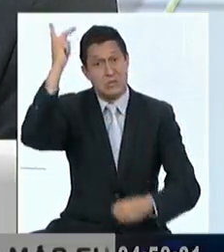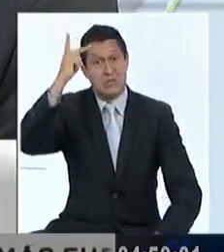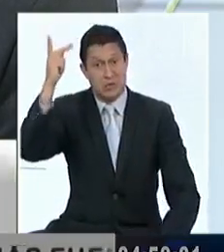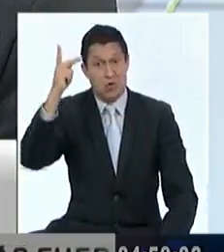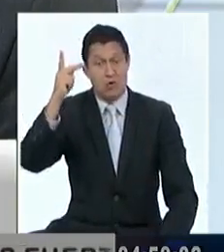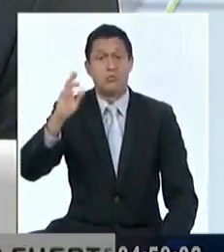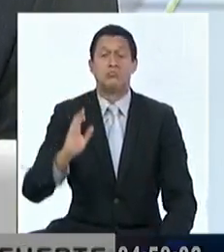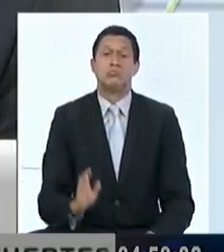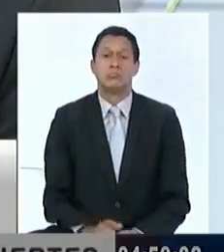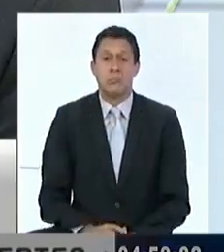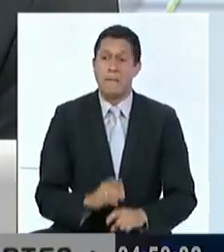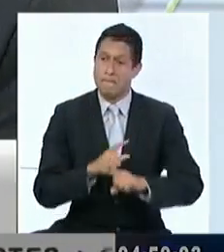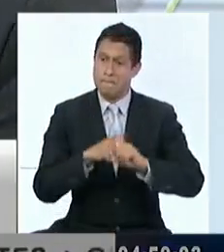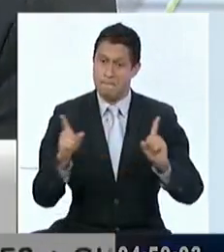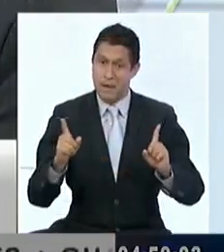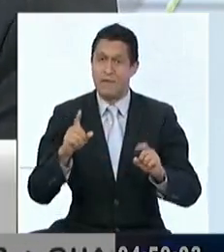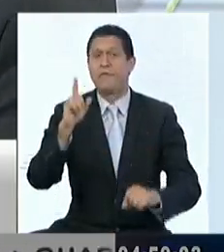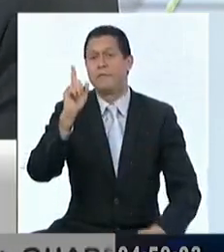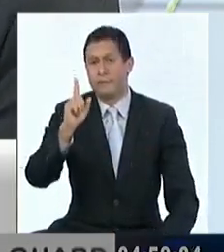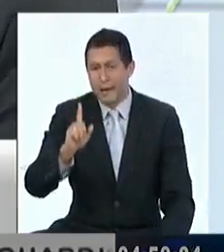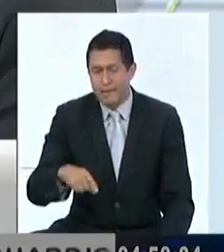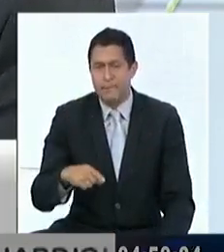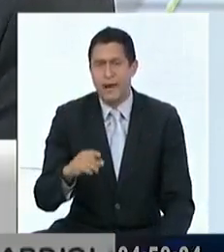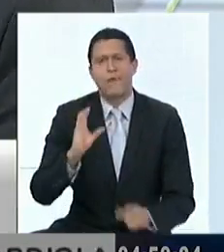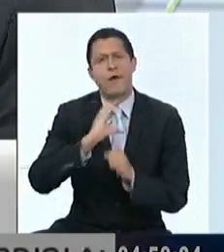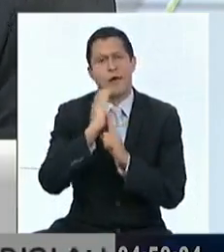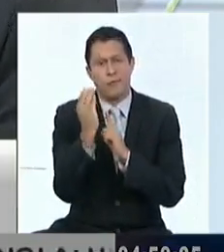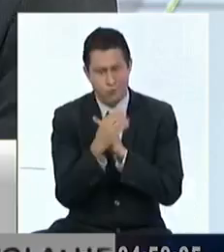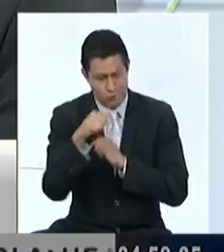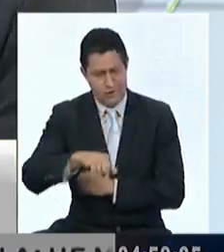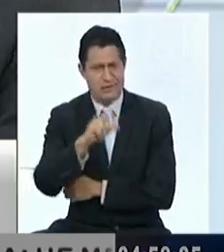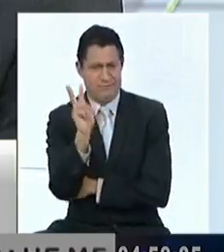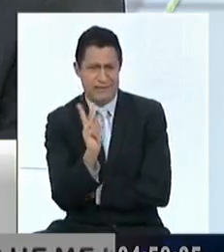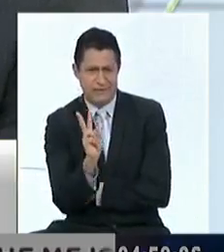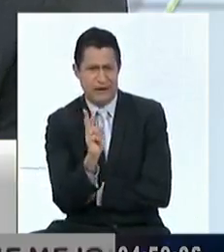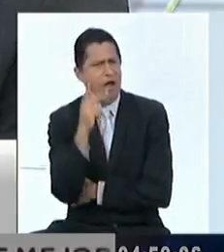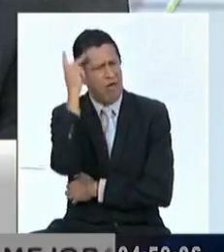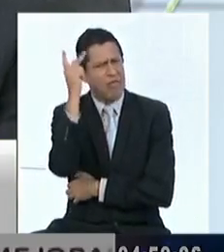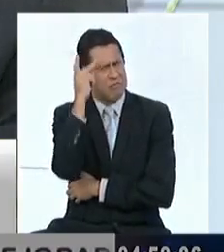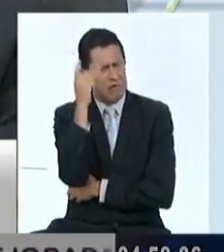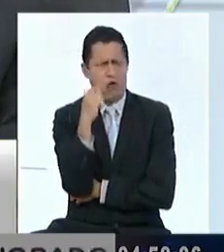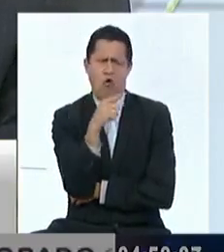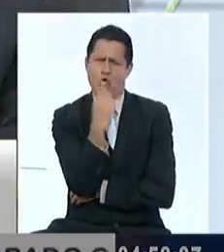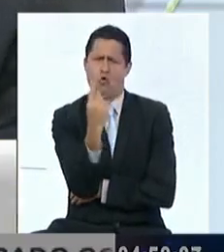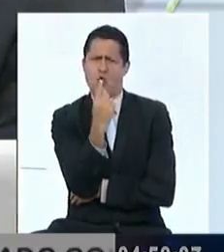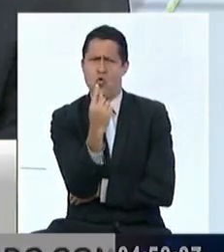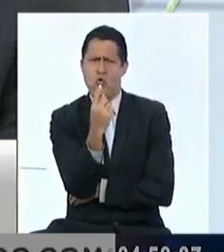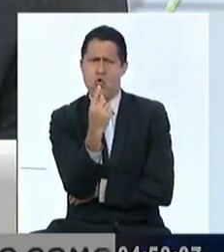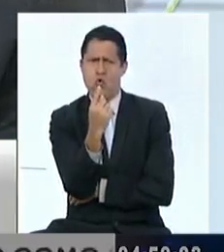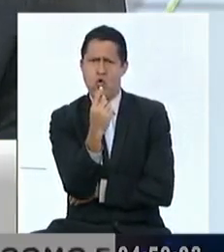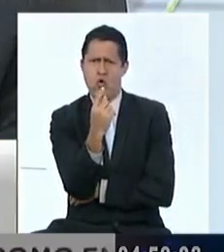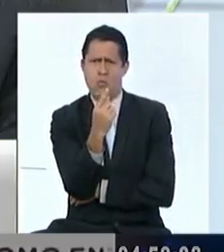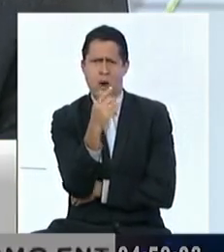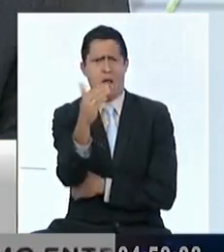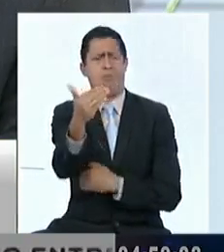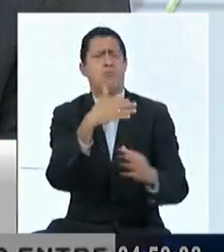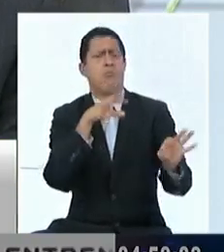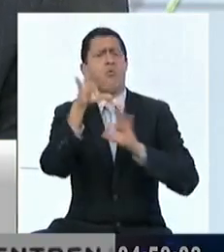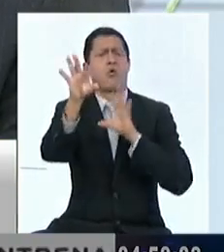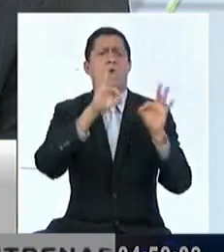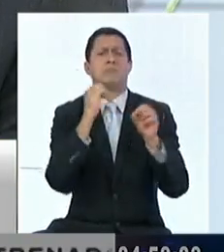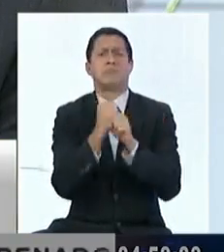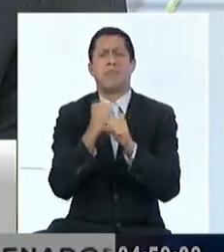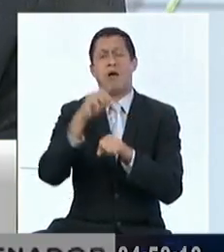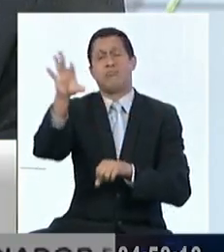organizacional es que también tenemos una cultura aquí en venezuela que el psicólogo nada más es para el reclutamiento selección en el caso